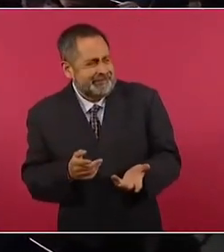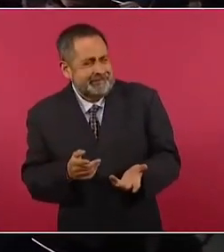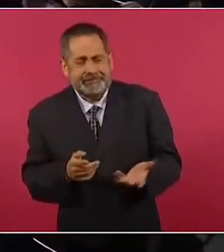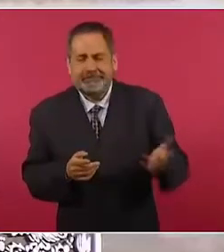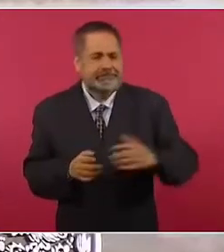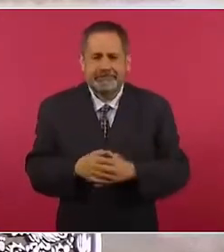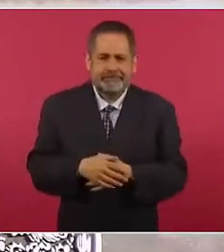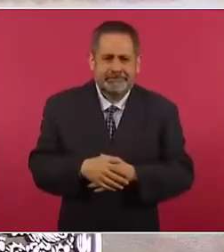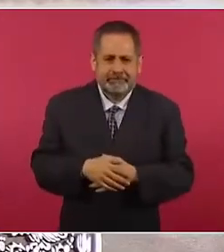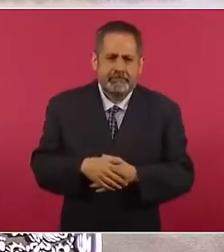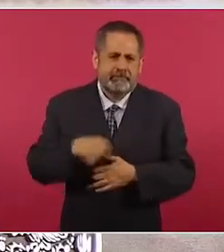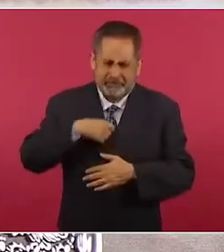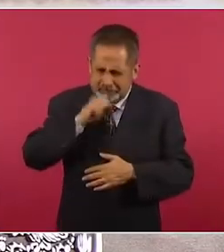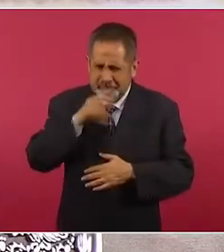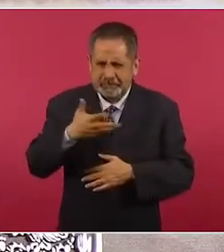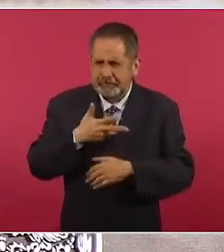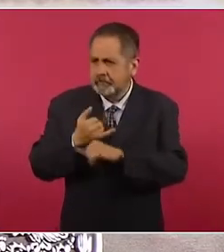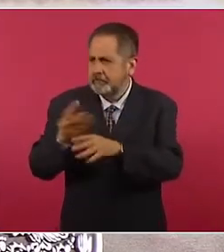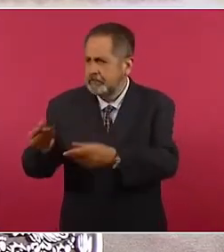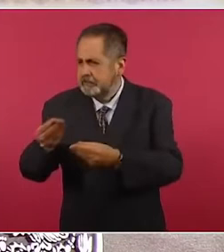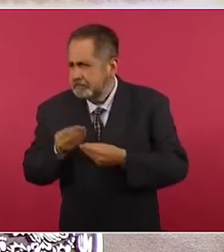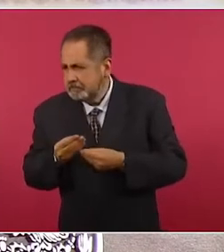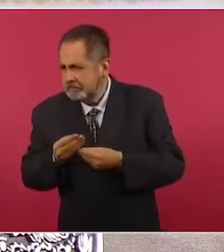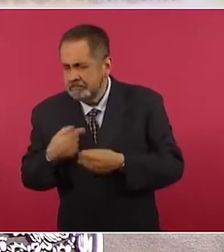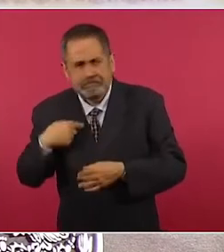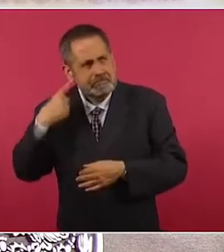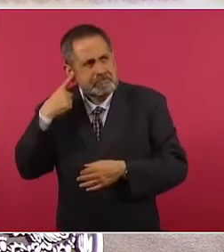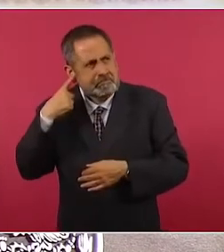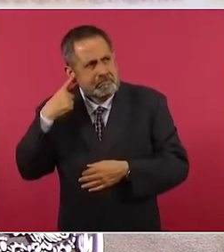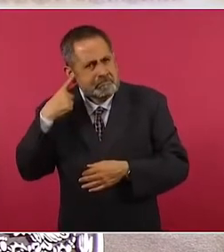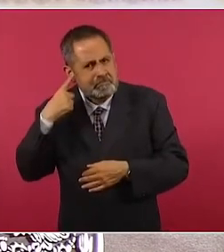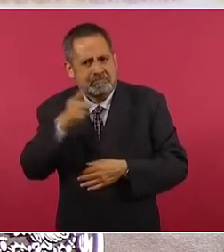Yo tengo información y no he escuchado nada de eso.